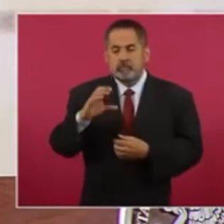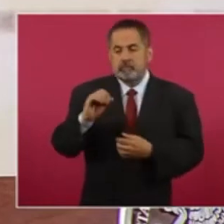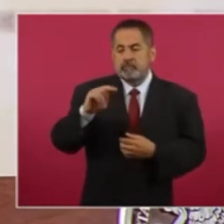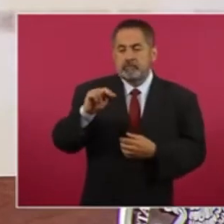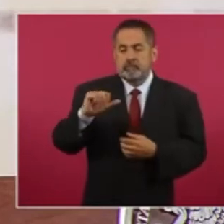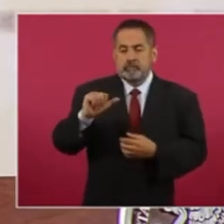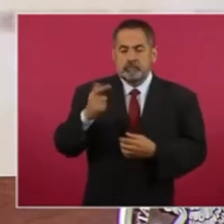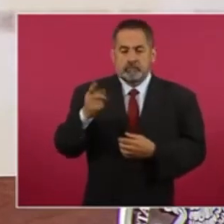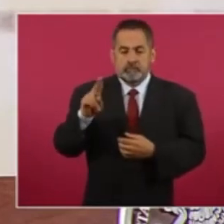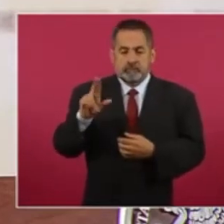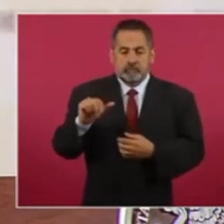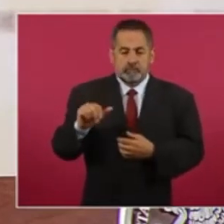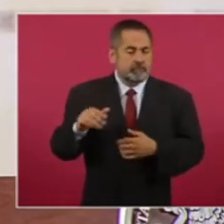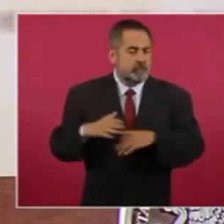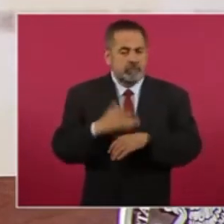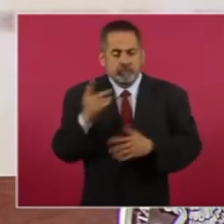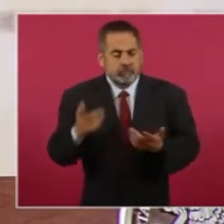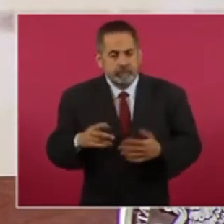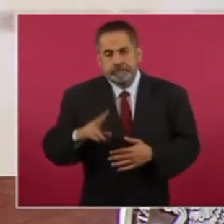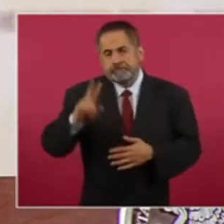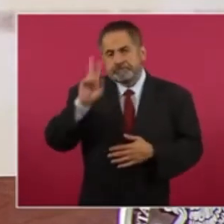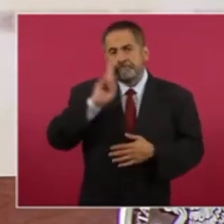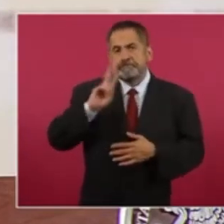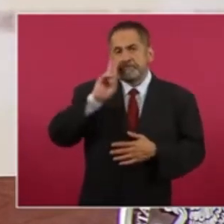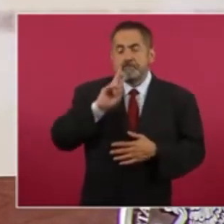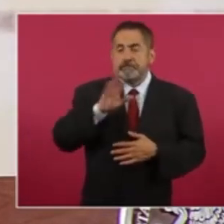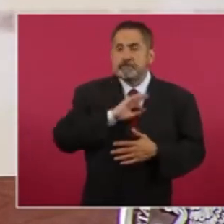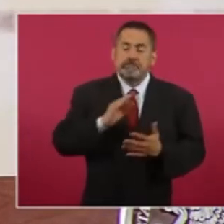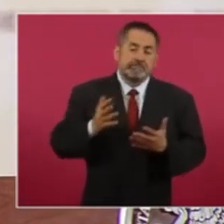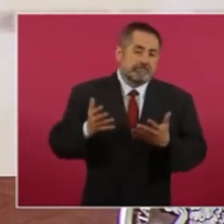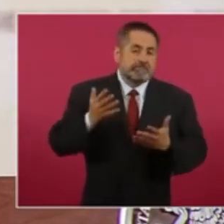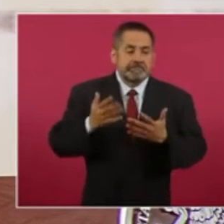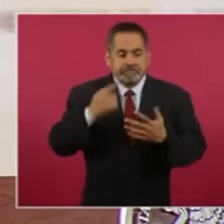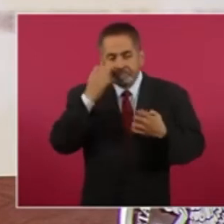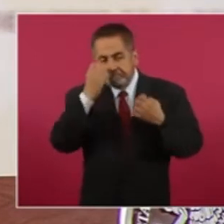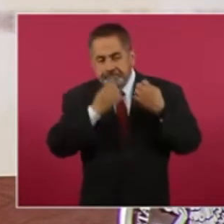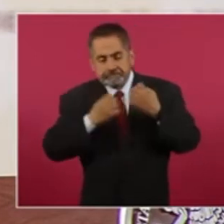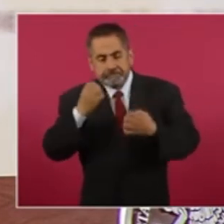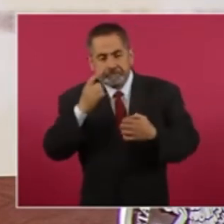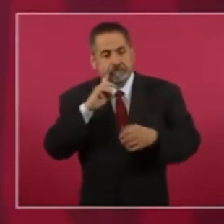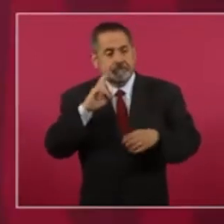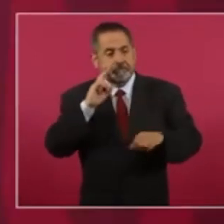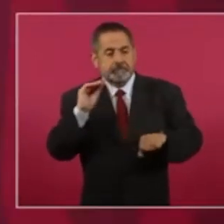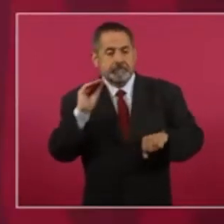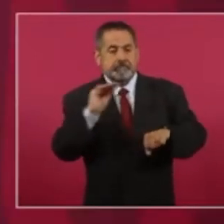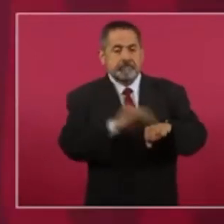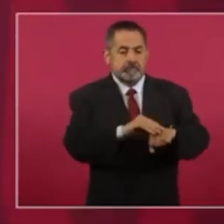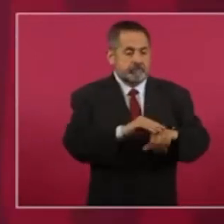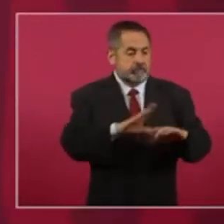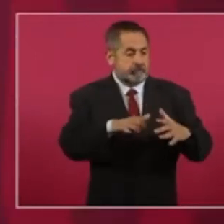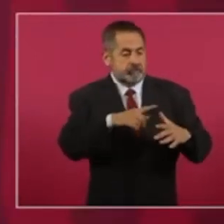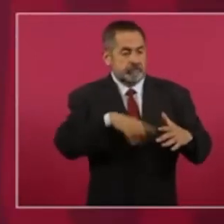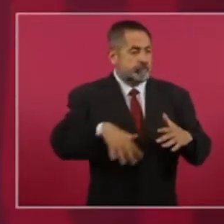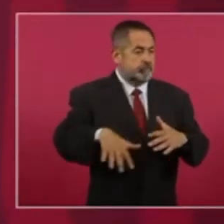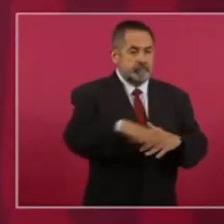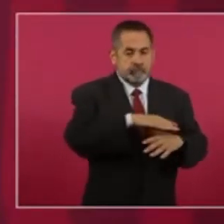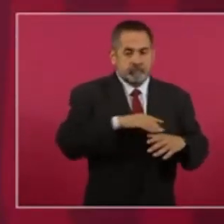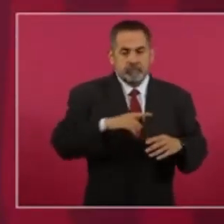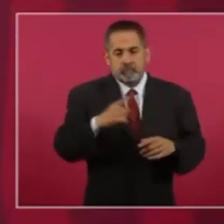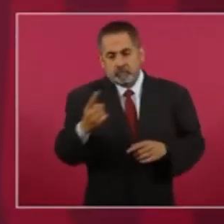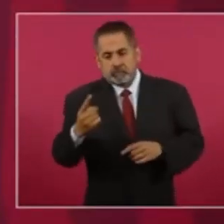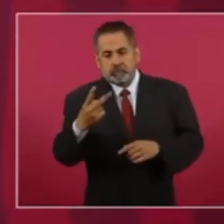porque queremos ver la posibilidad de instalar una o